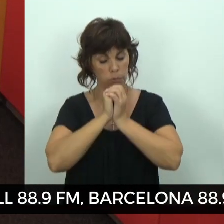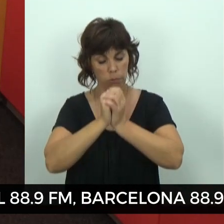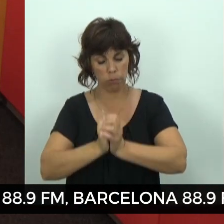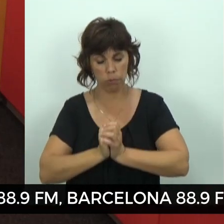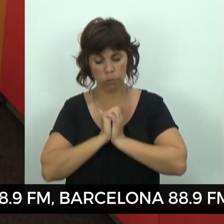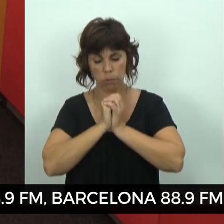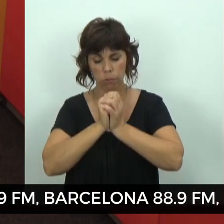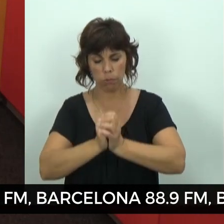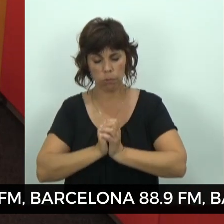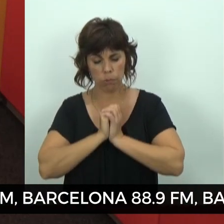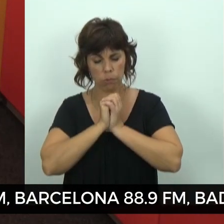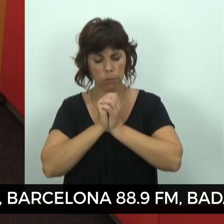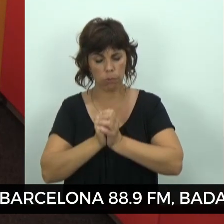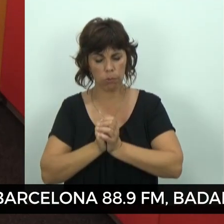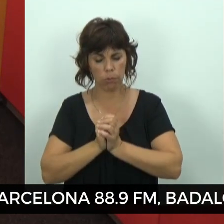capítulo 4.